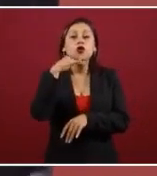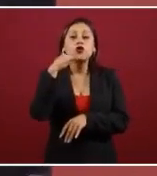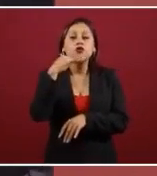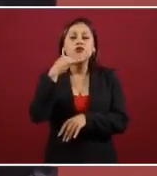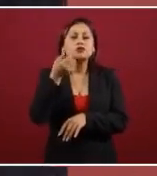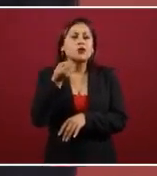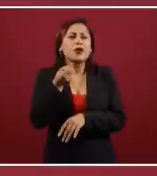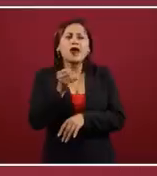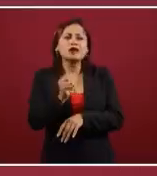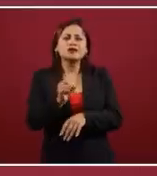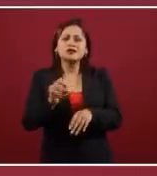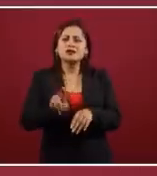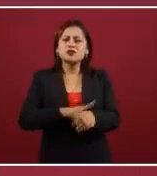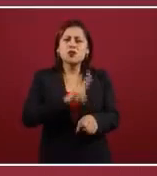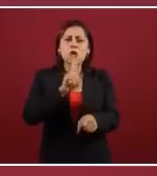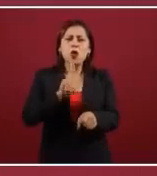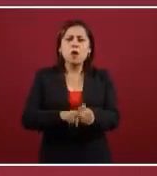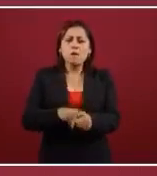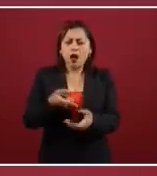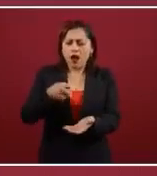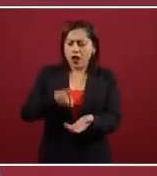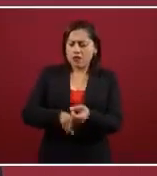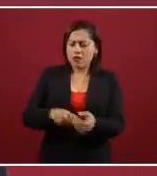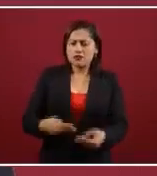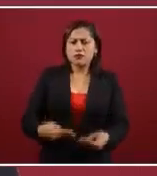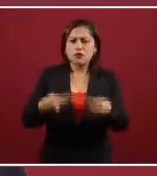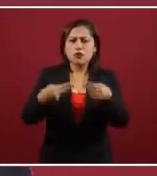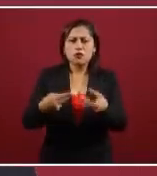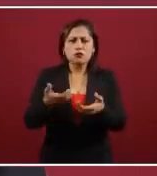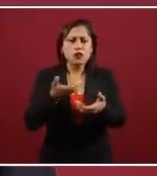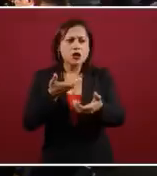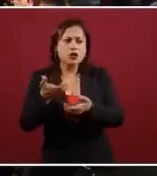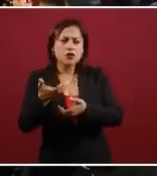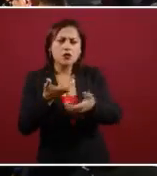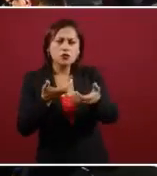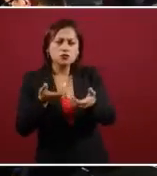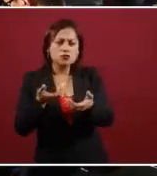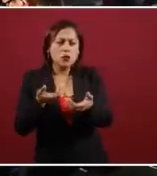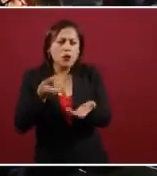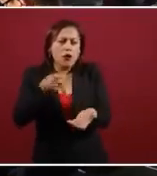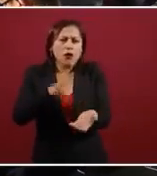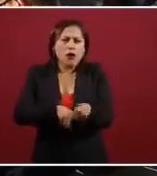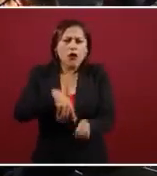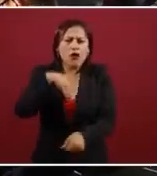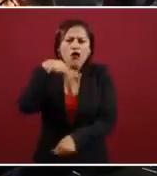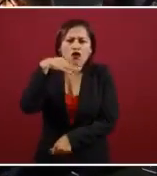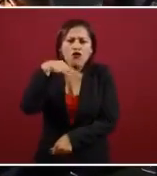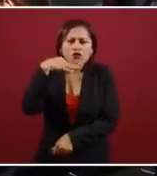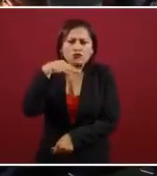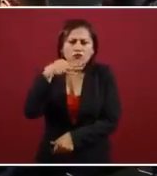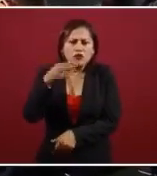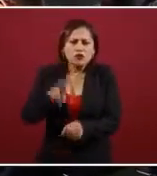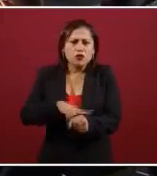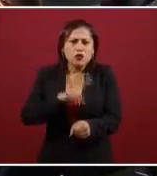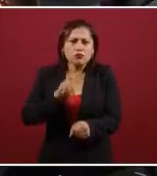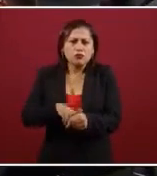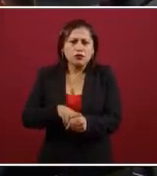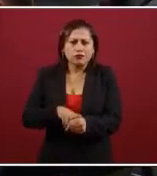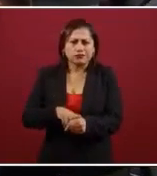de los negocios y que era como el aceite, como la grasa, que